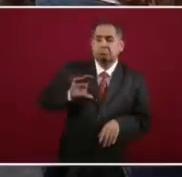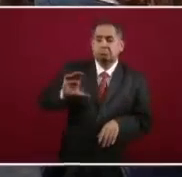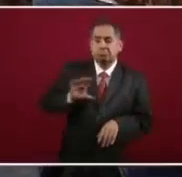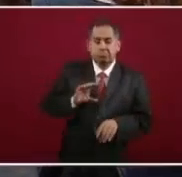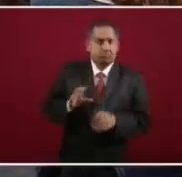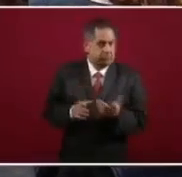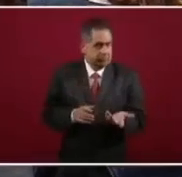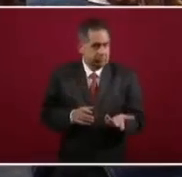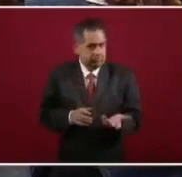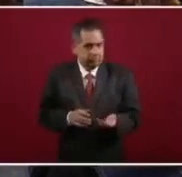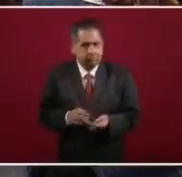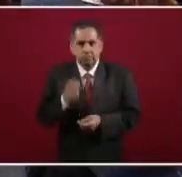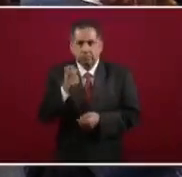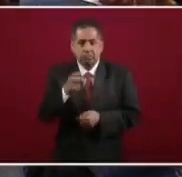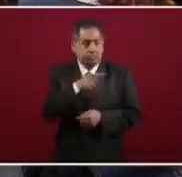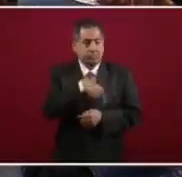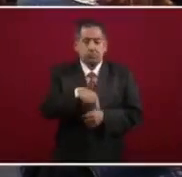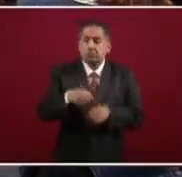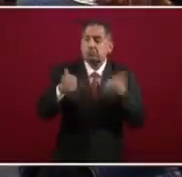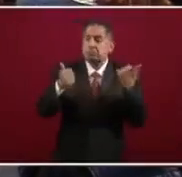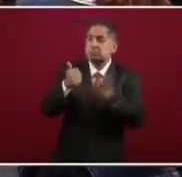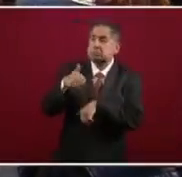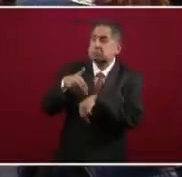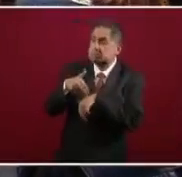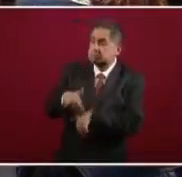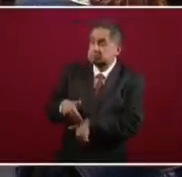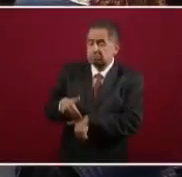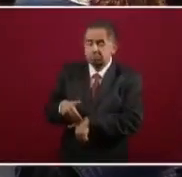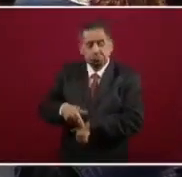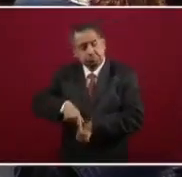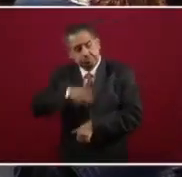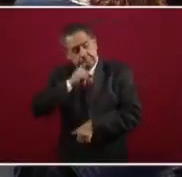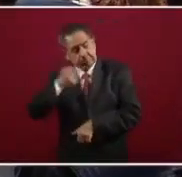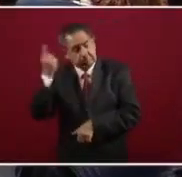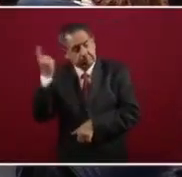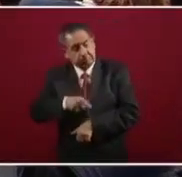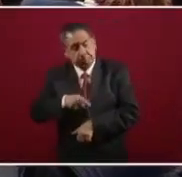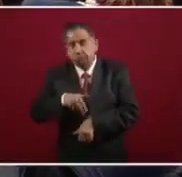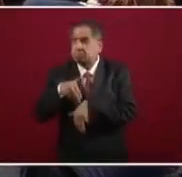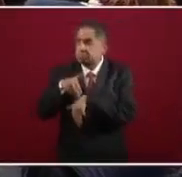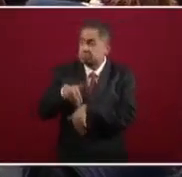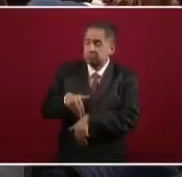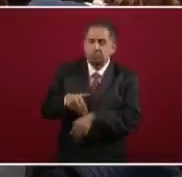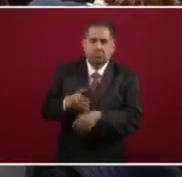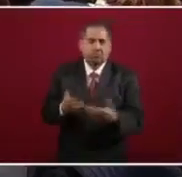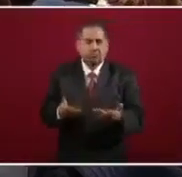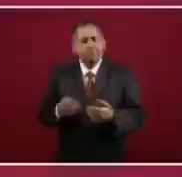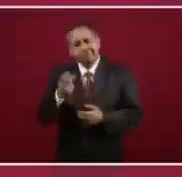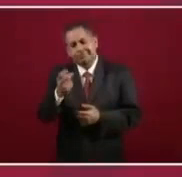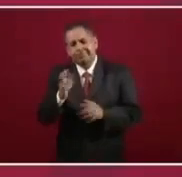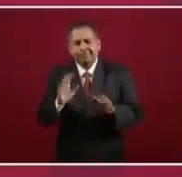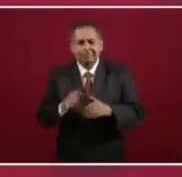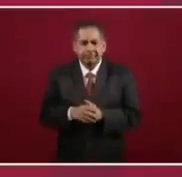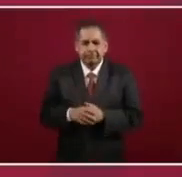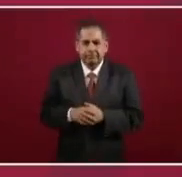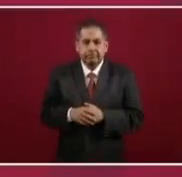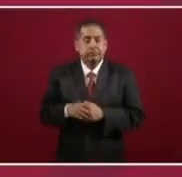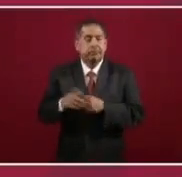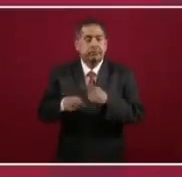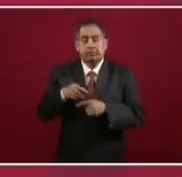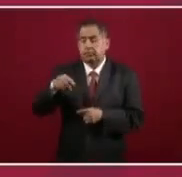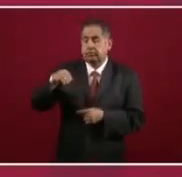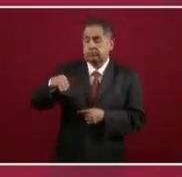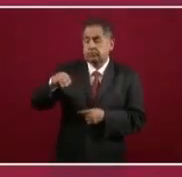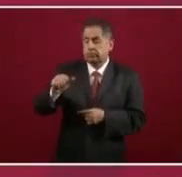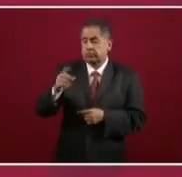y por eso la subordinación por completa al régimen entonces llega a madero